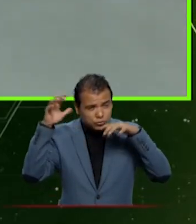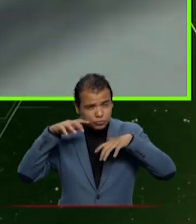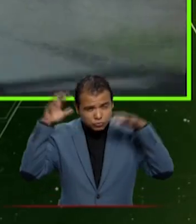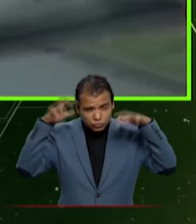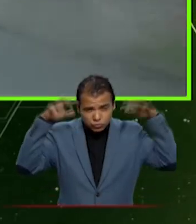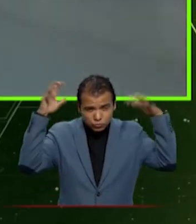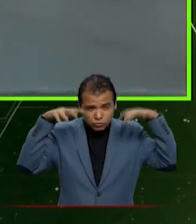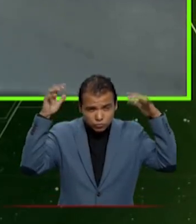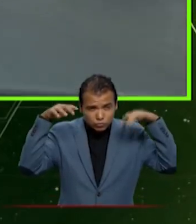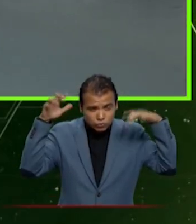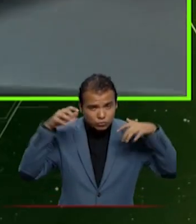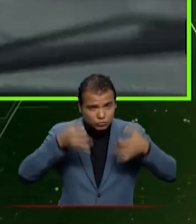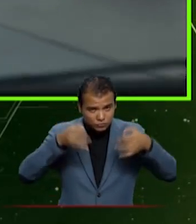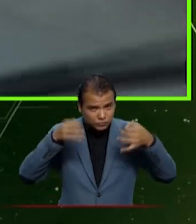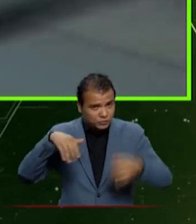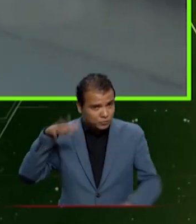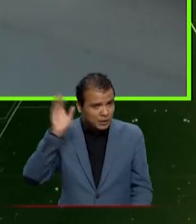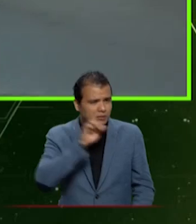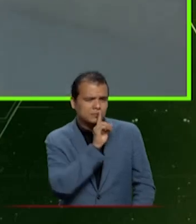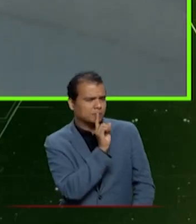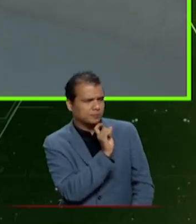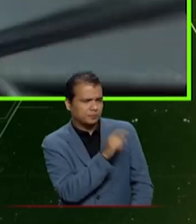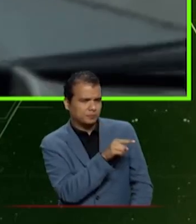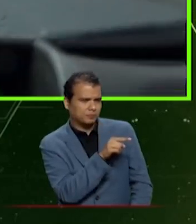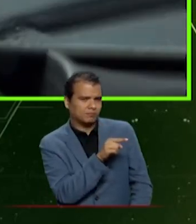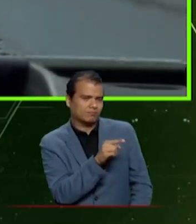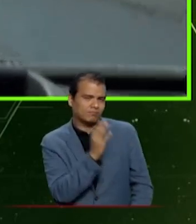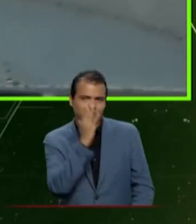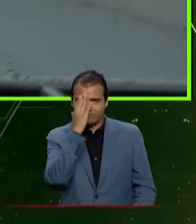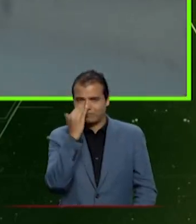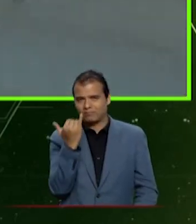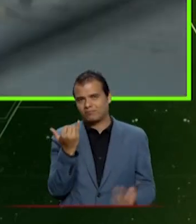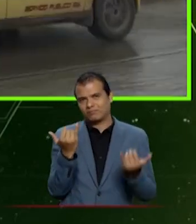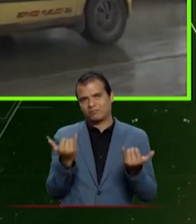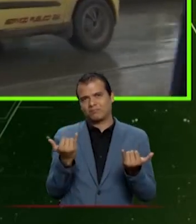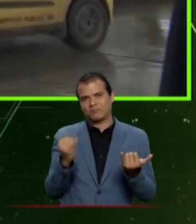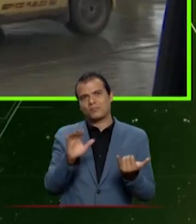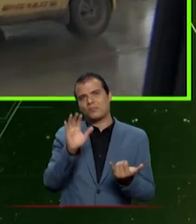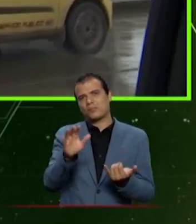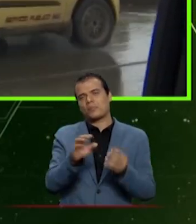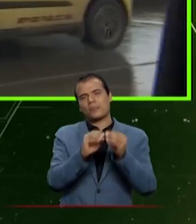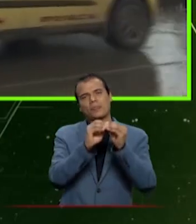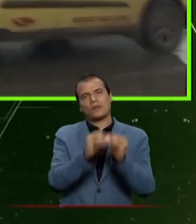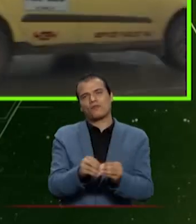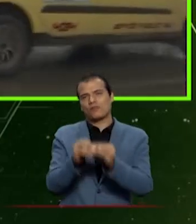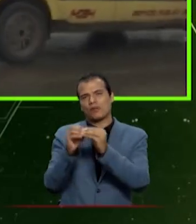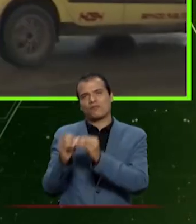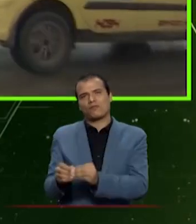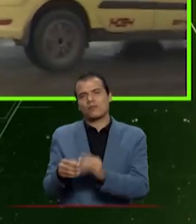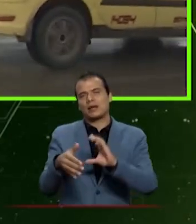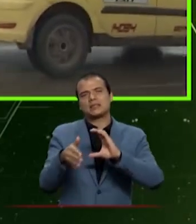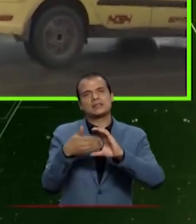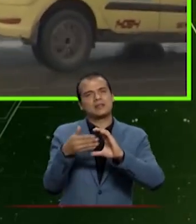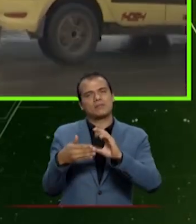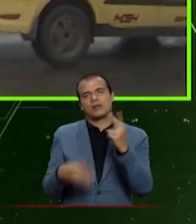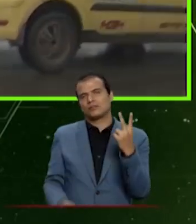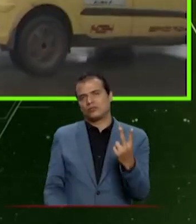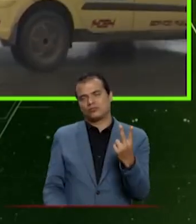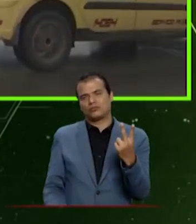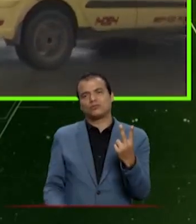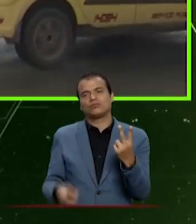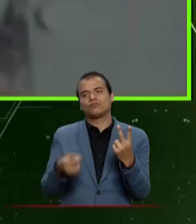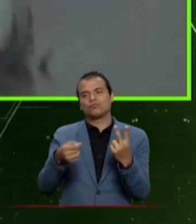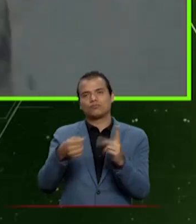embargo tengamos en cuenta que nuestra bimodalidad del clima eh en el segundo semestre vamos a tener la segunda temporada